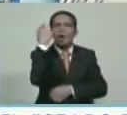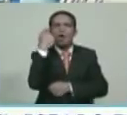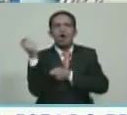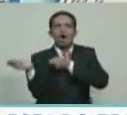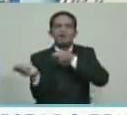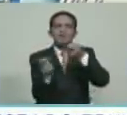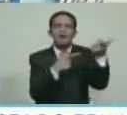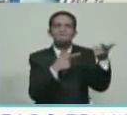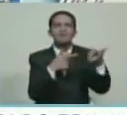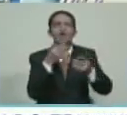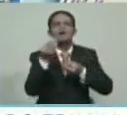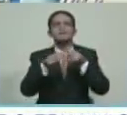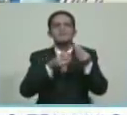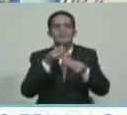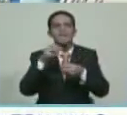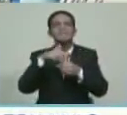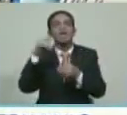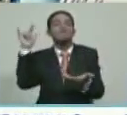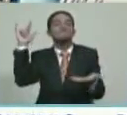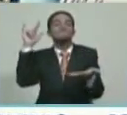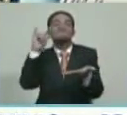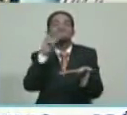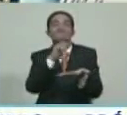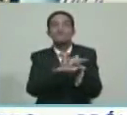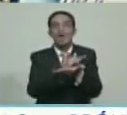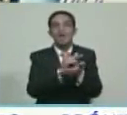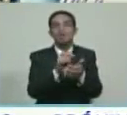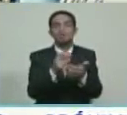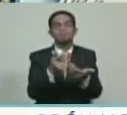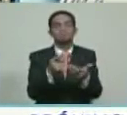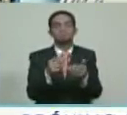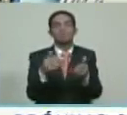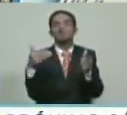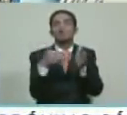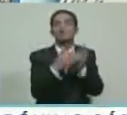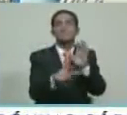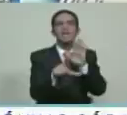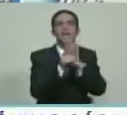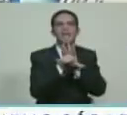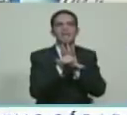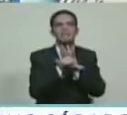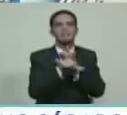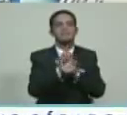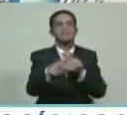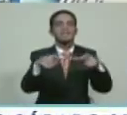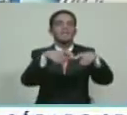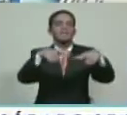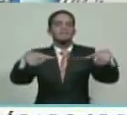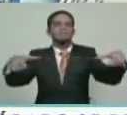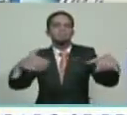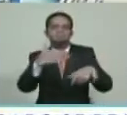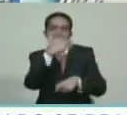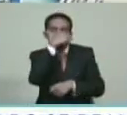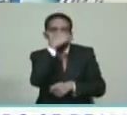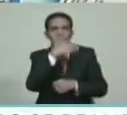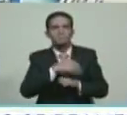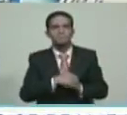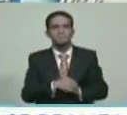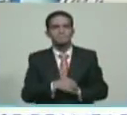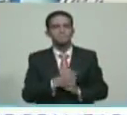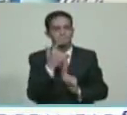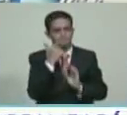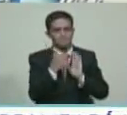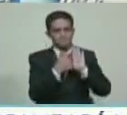narcotráfico que se realiza a través de vuelos ilegales con utilización de pistas clandestinas. Voy a detallar